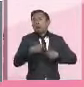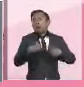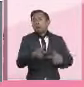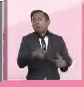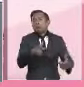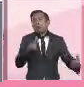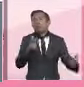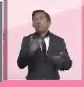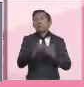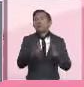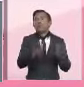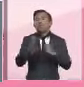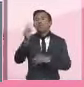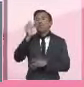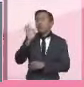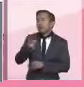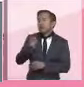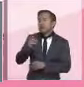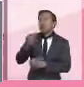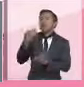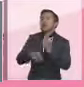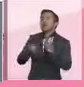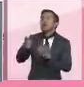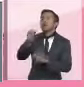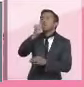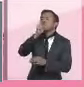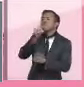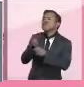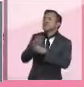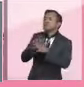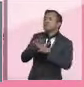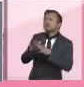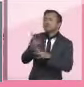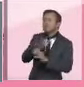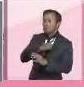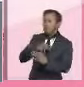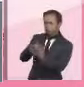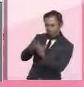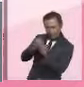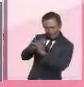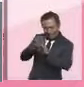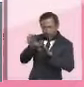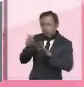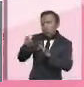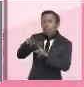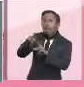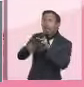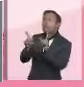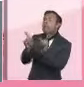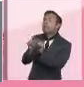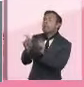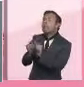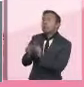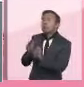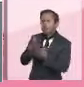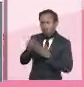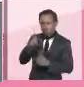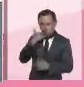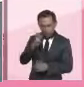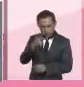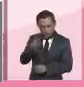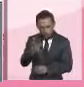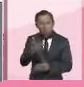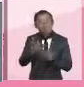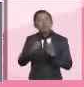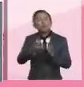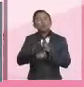sin duda que aclarar, hasta por una información incompleta. Yo quiero decirles que yo pienso en ti, enfermera, o en ti, doctor, que no